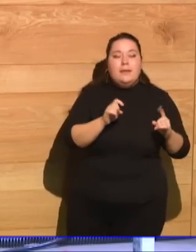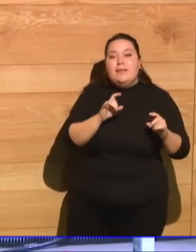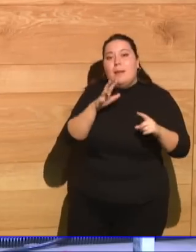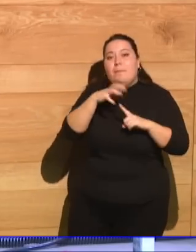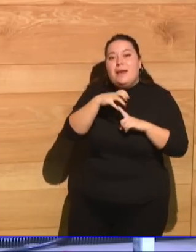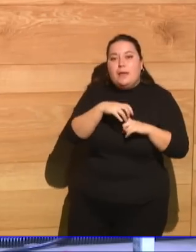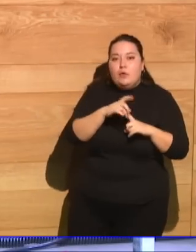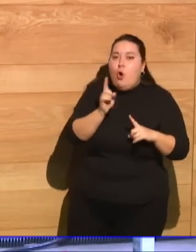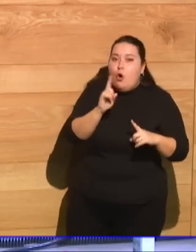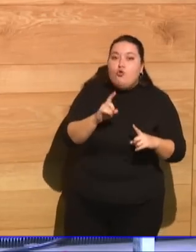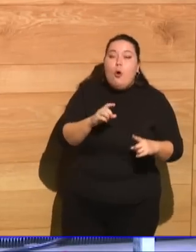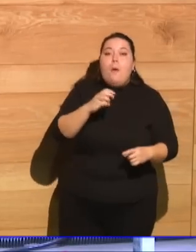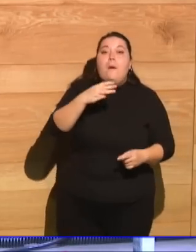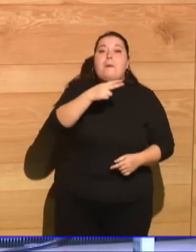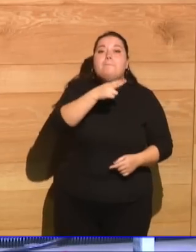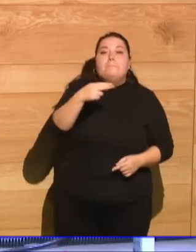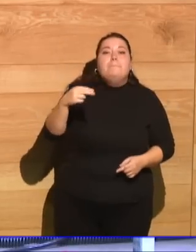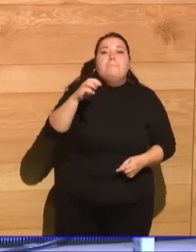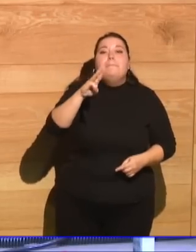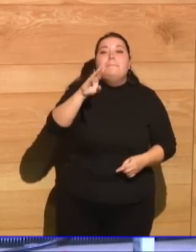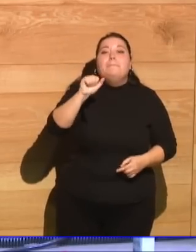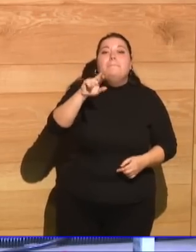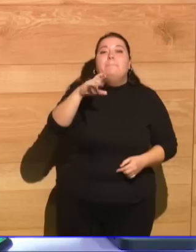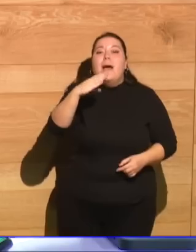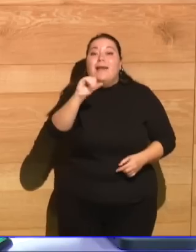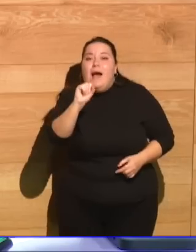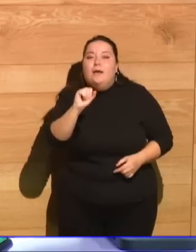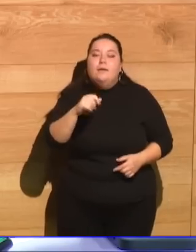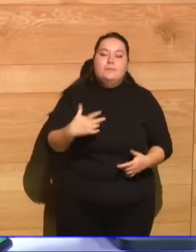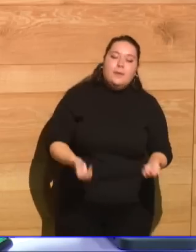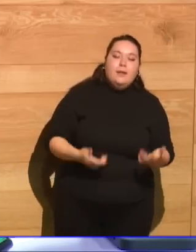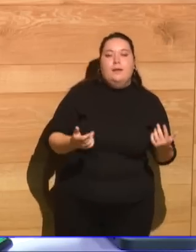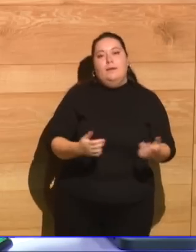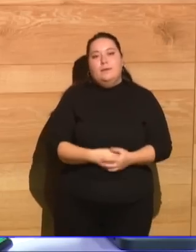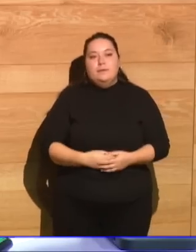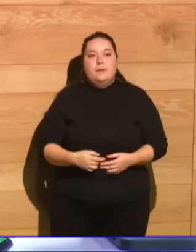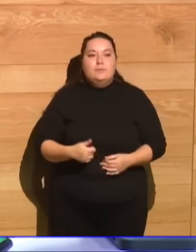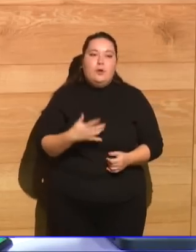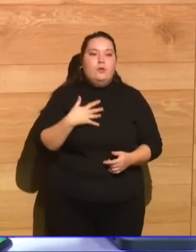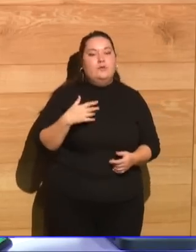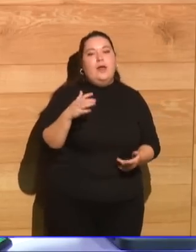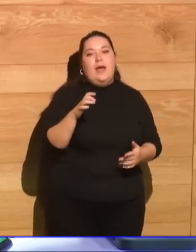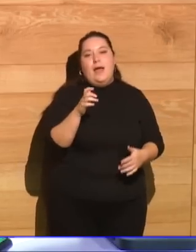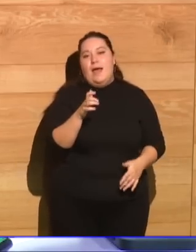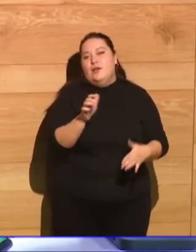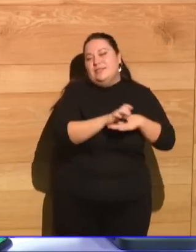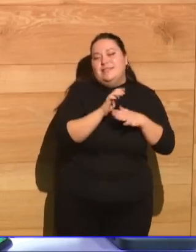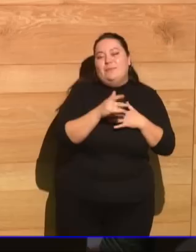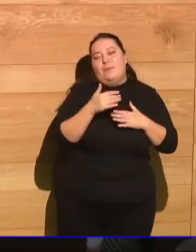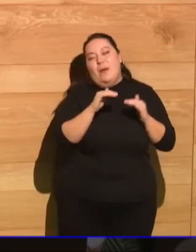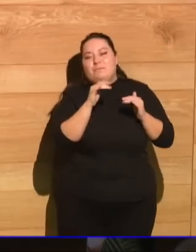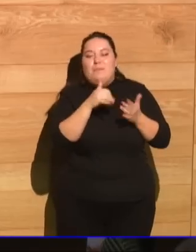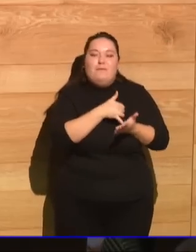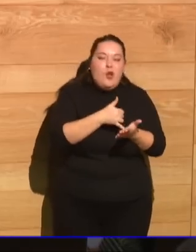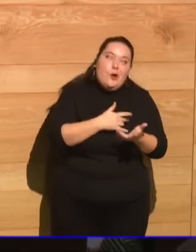la parca. La parca, porque sabes que también le gusta mucho la bromita. Le gusta la broma, pero gusta la broma. le sale más le floja. sale su Sí, rollo, le sale su un rollo poquito más floja.